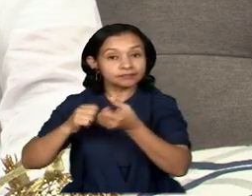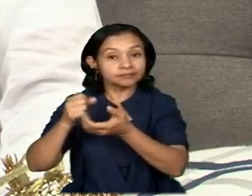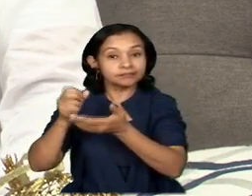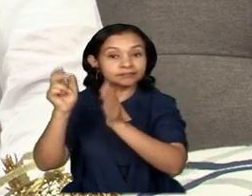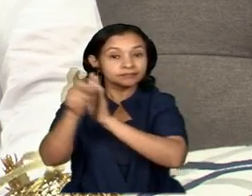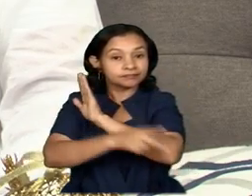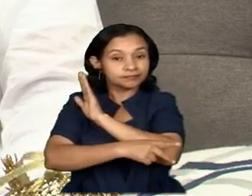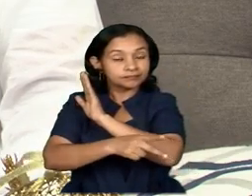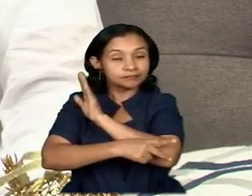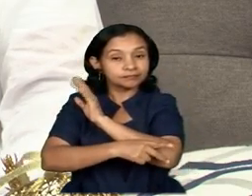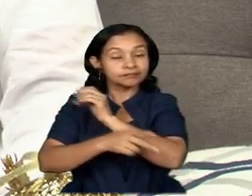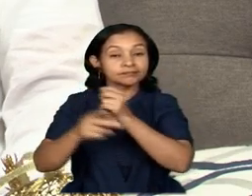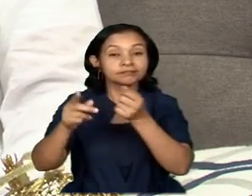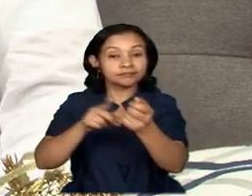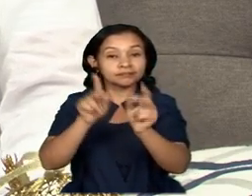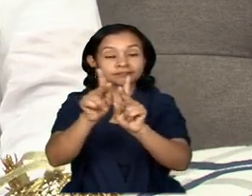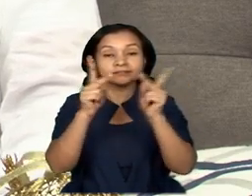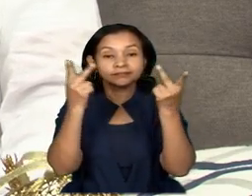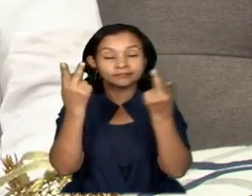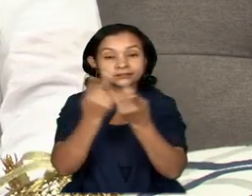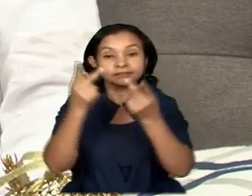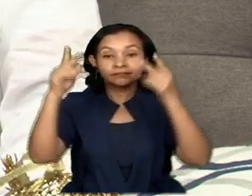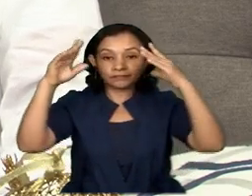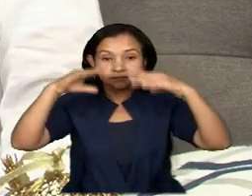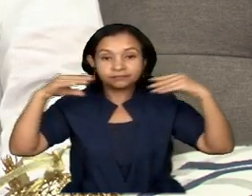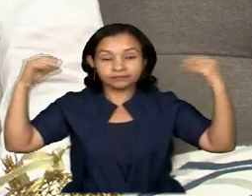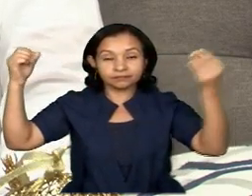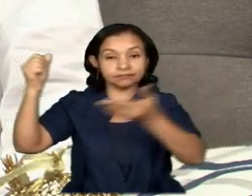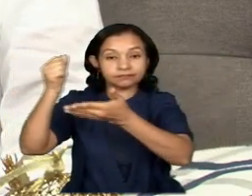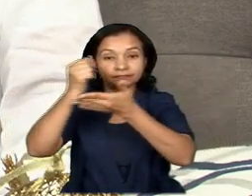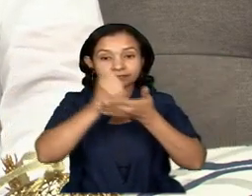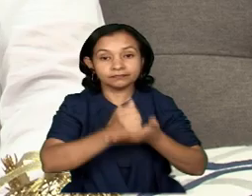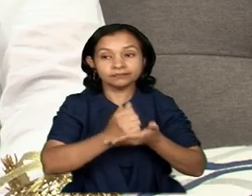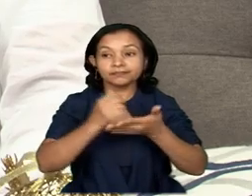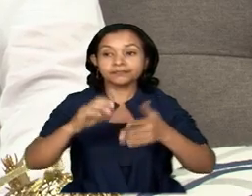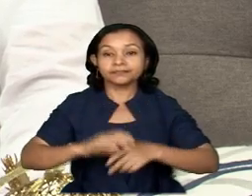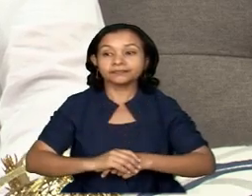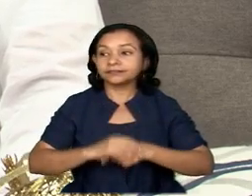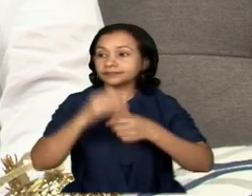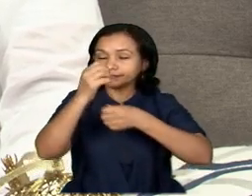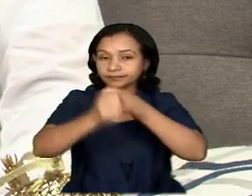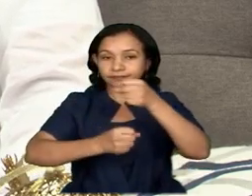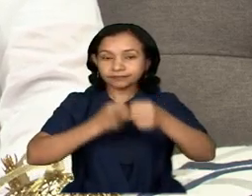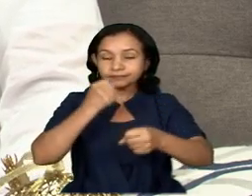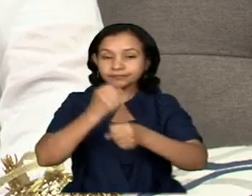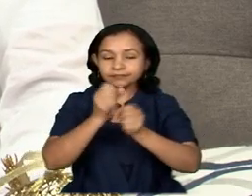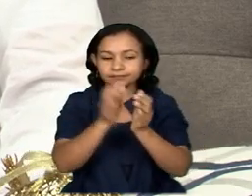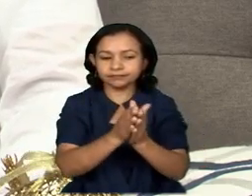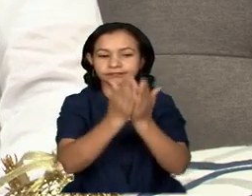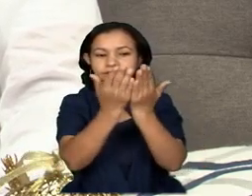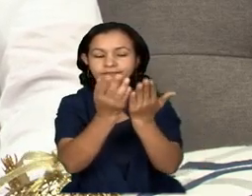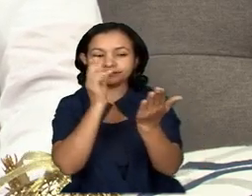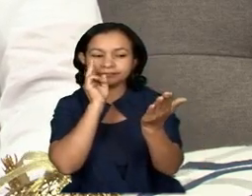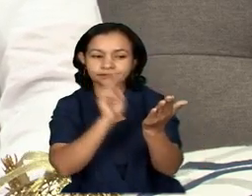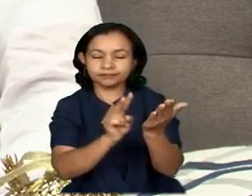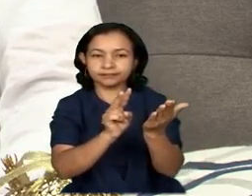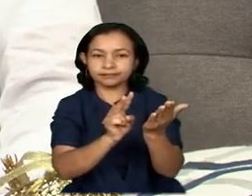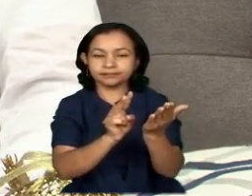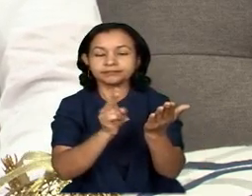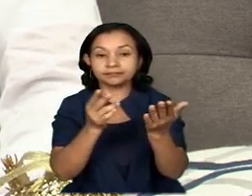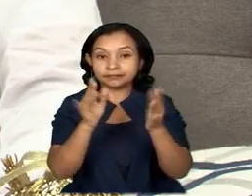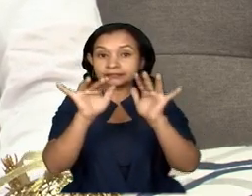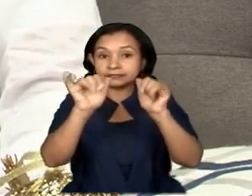del hermano pueblo y gobierno de Japón. Y en 2 años están listos los textos y están en imprenta